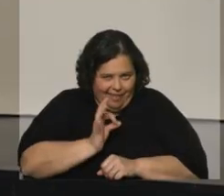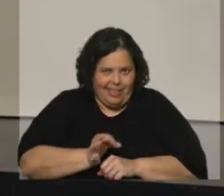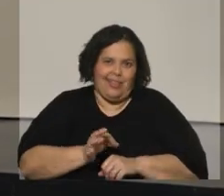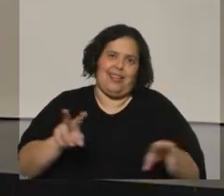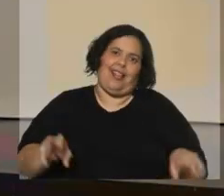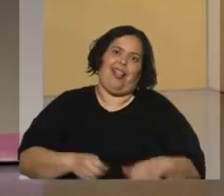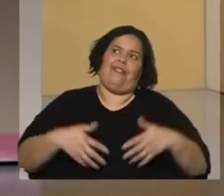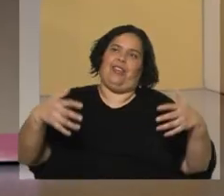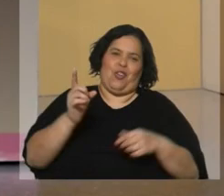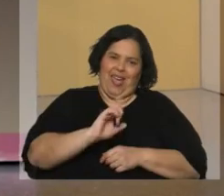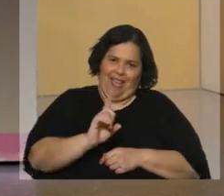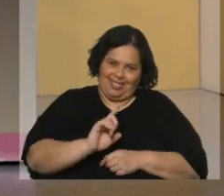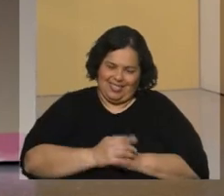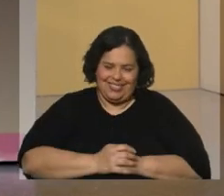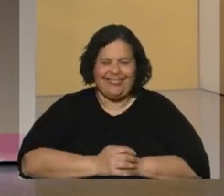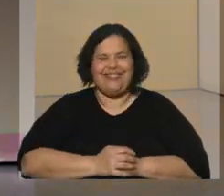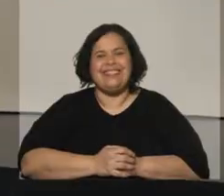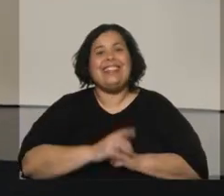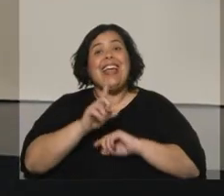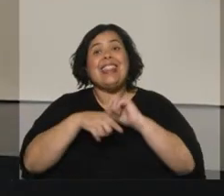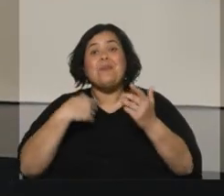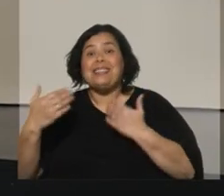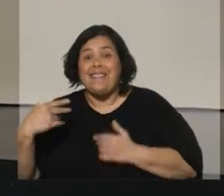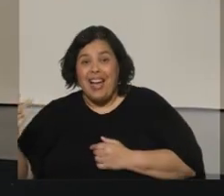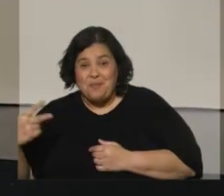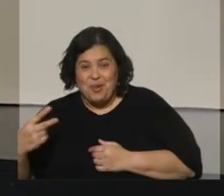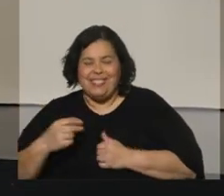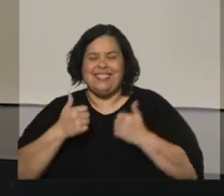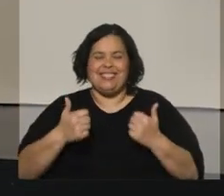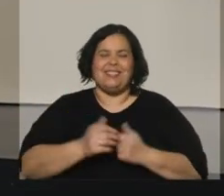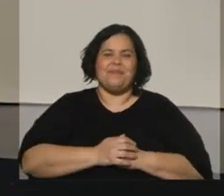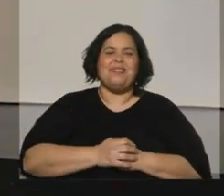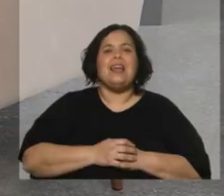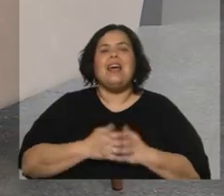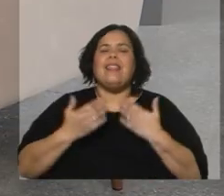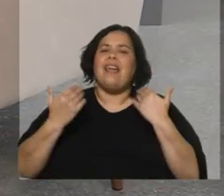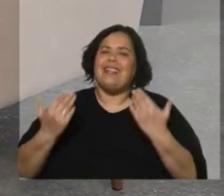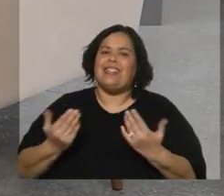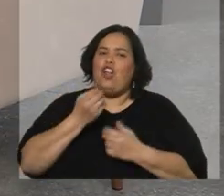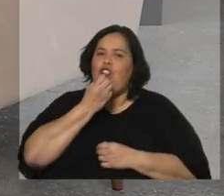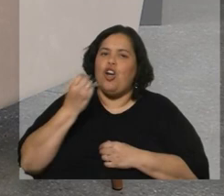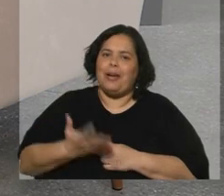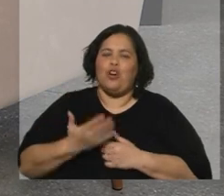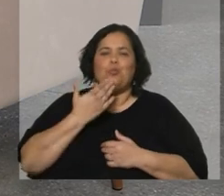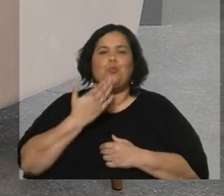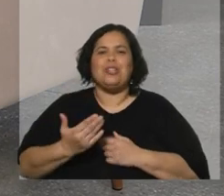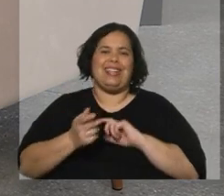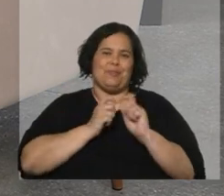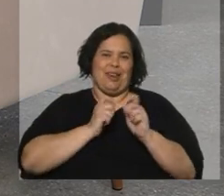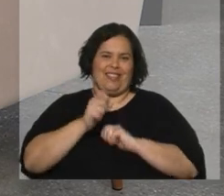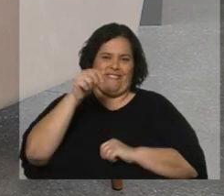está muy bien después después hablamos Te parece bien Germán Te deseo lo mejor sabes muchas gracias gracias